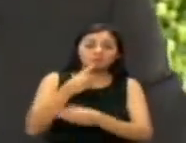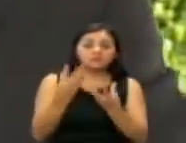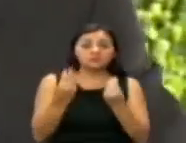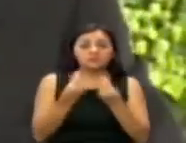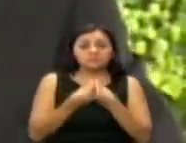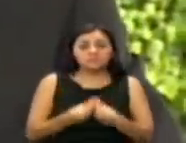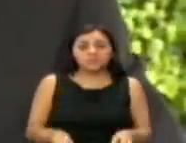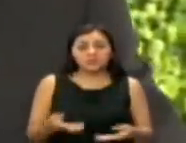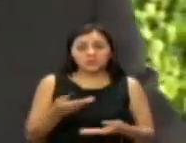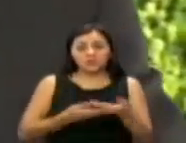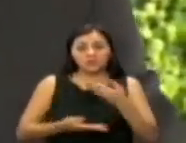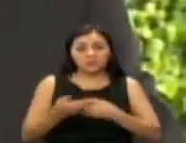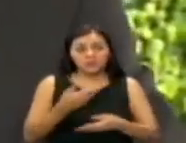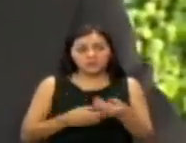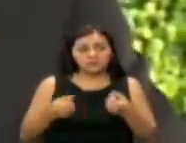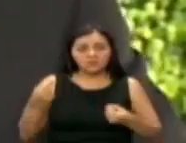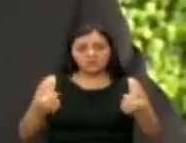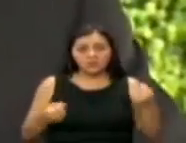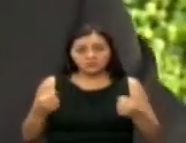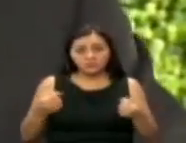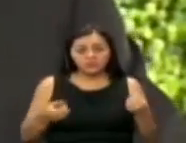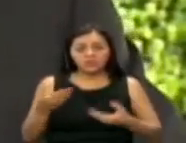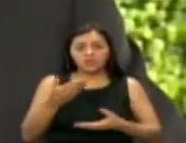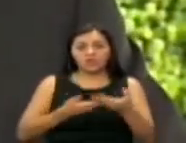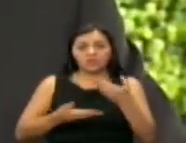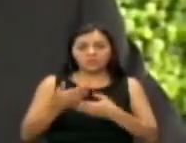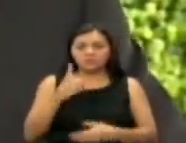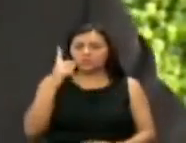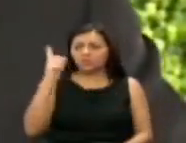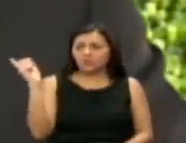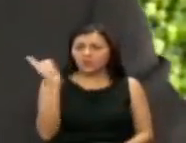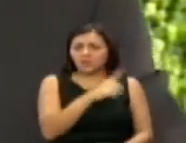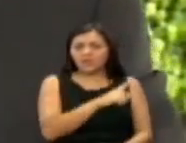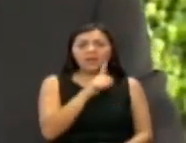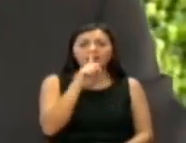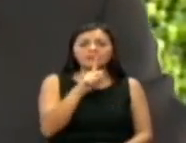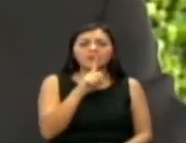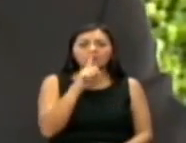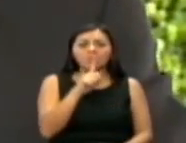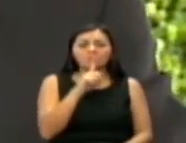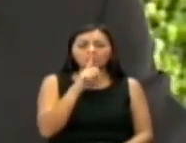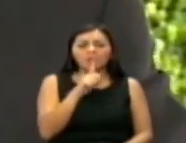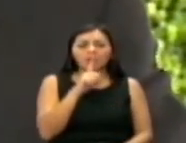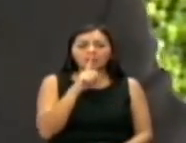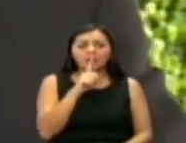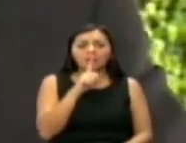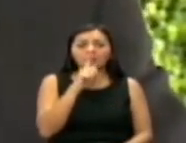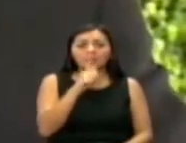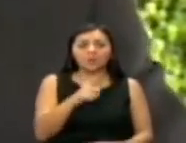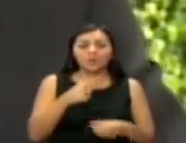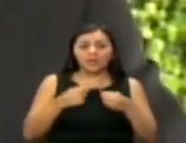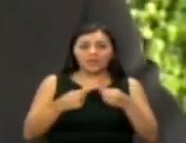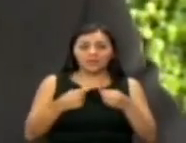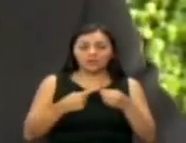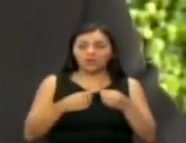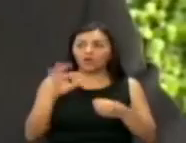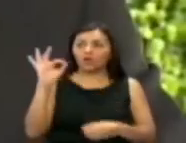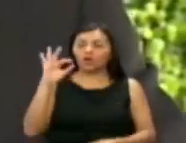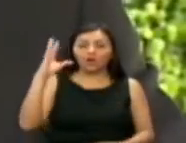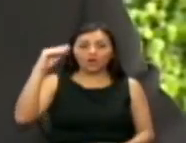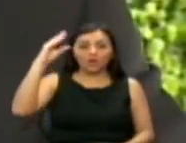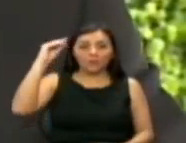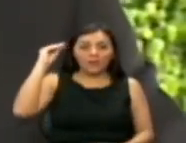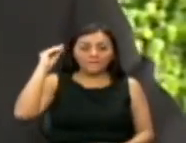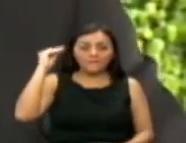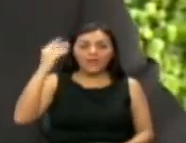de ciudadanos, al transporte, al comercio. La única vía de acceso, la Tacunga, Quito, si no, Riobamba, Ambato,